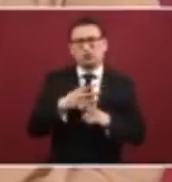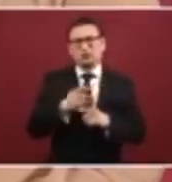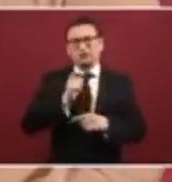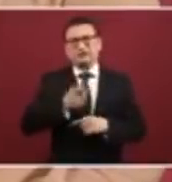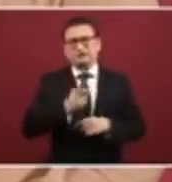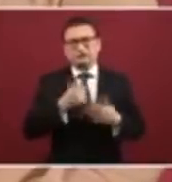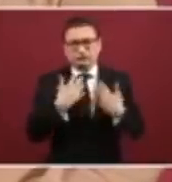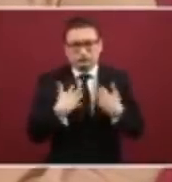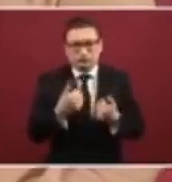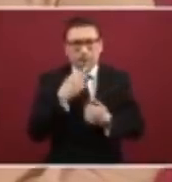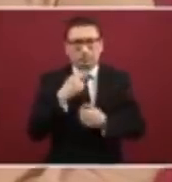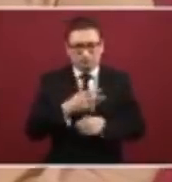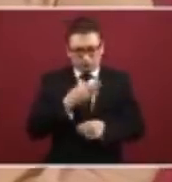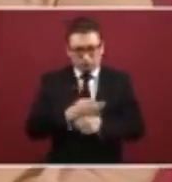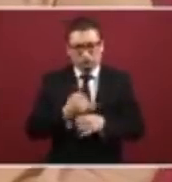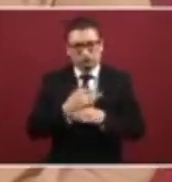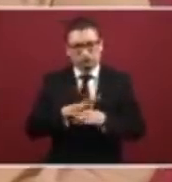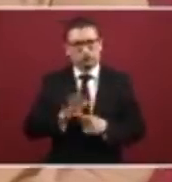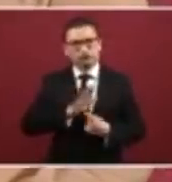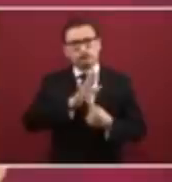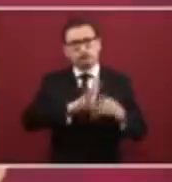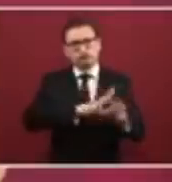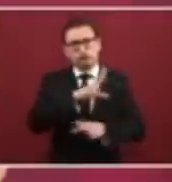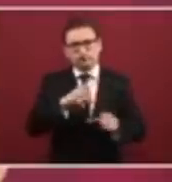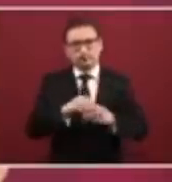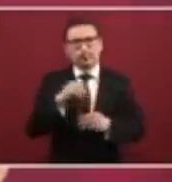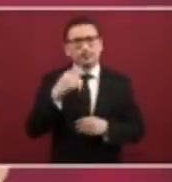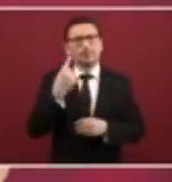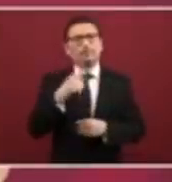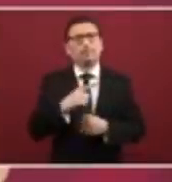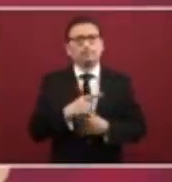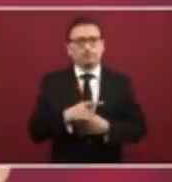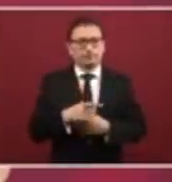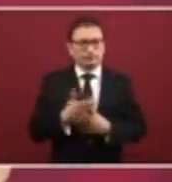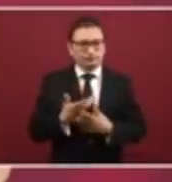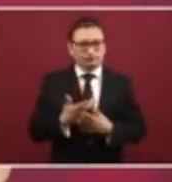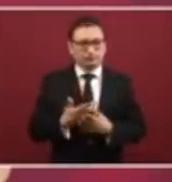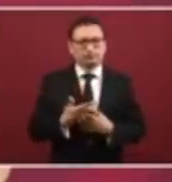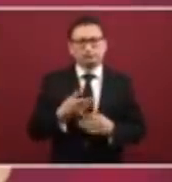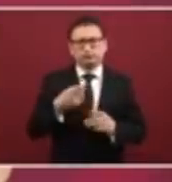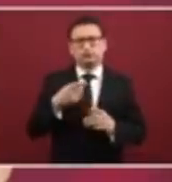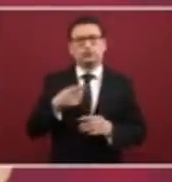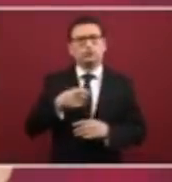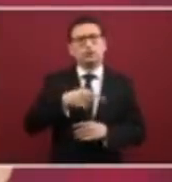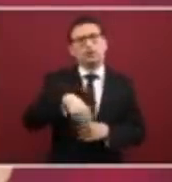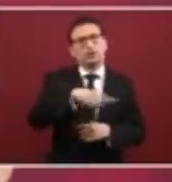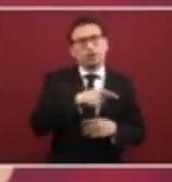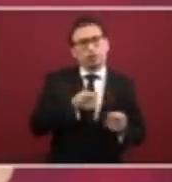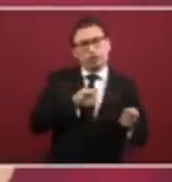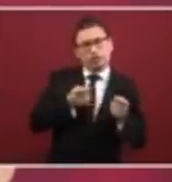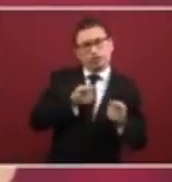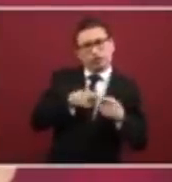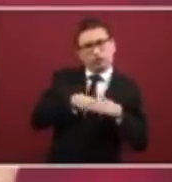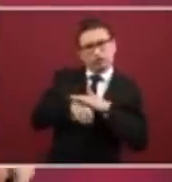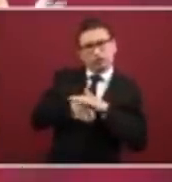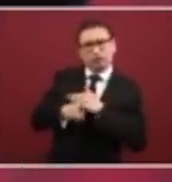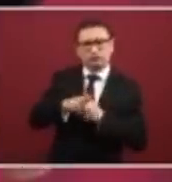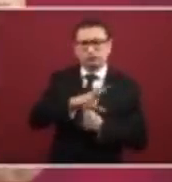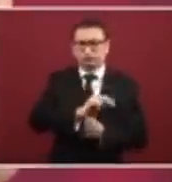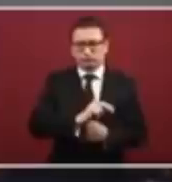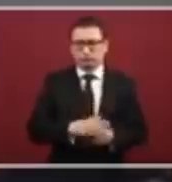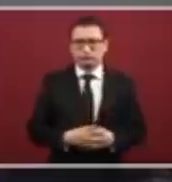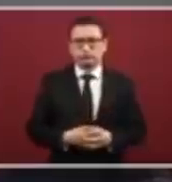la información a que no se dé pie a la manipulación.